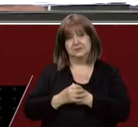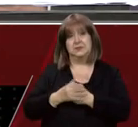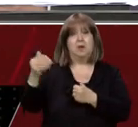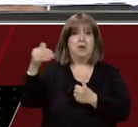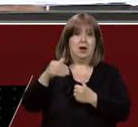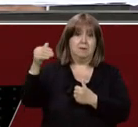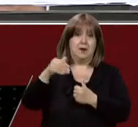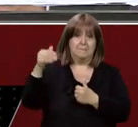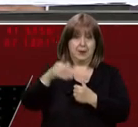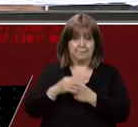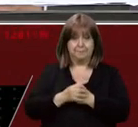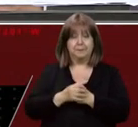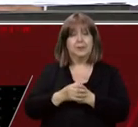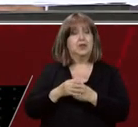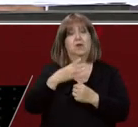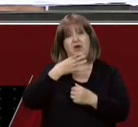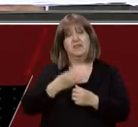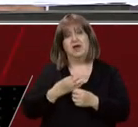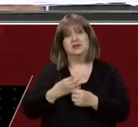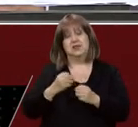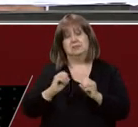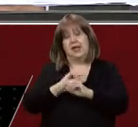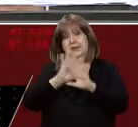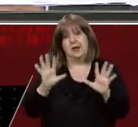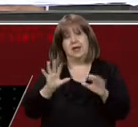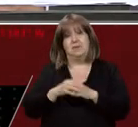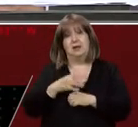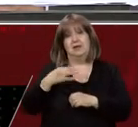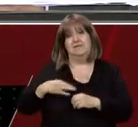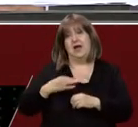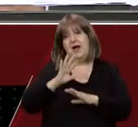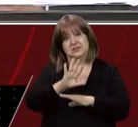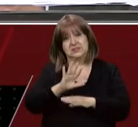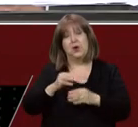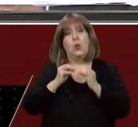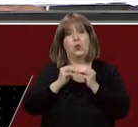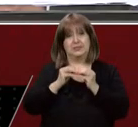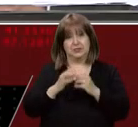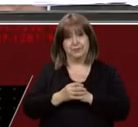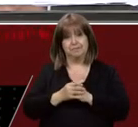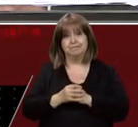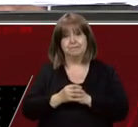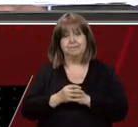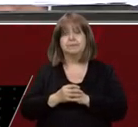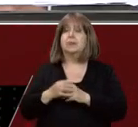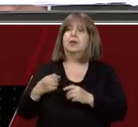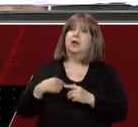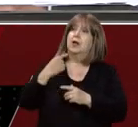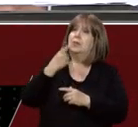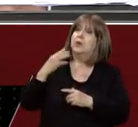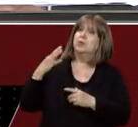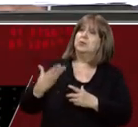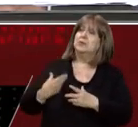que vamos. Totalmente. Pero realmente es increíble en lo que estamos viviendo. Doctor, ¿y qué participación o qué, a ver,